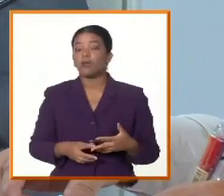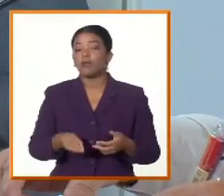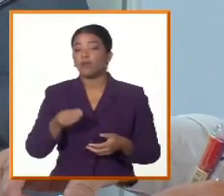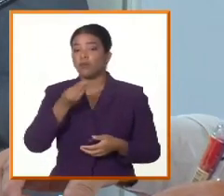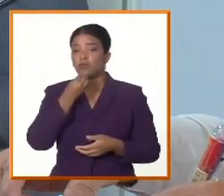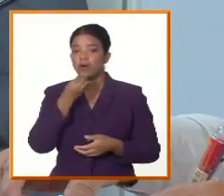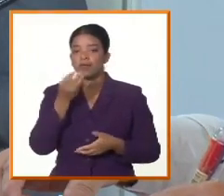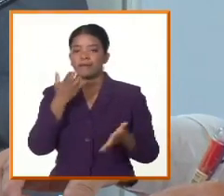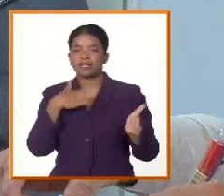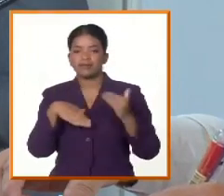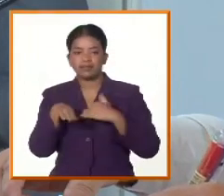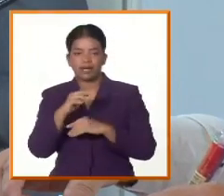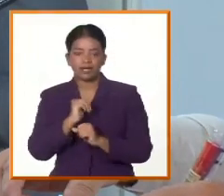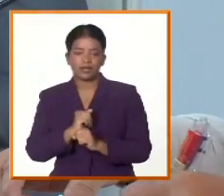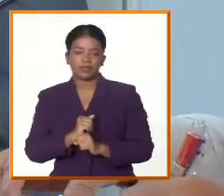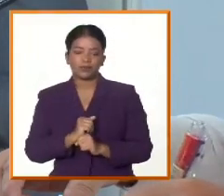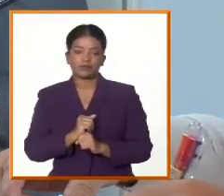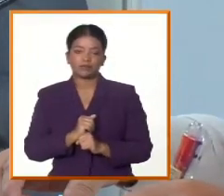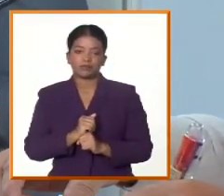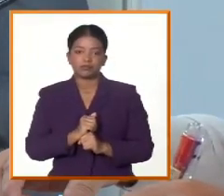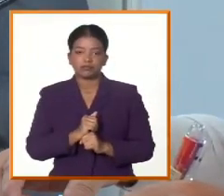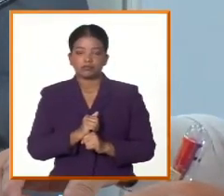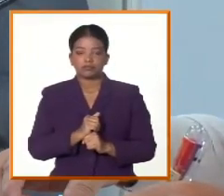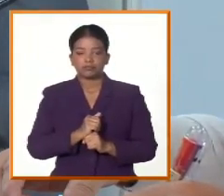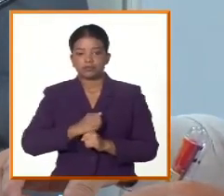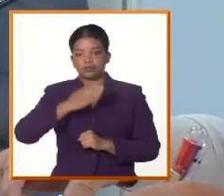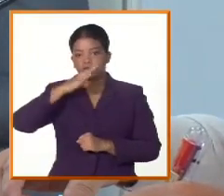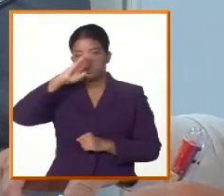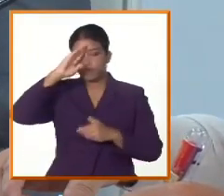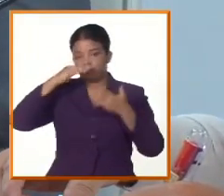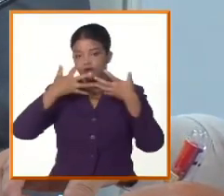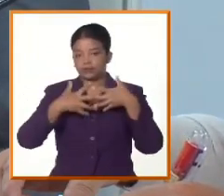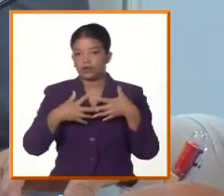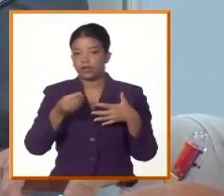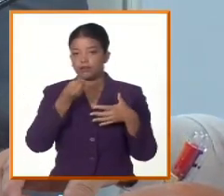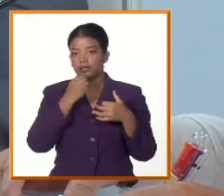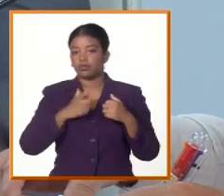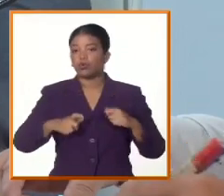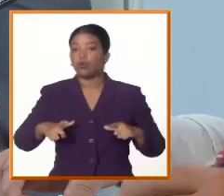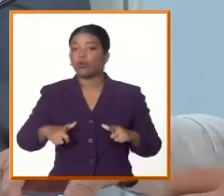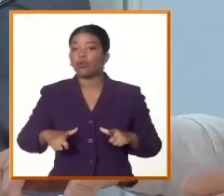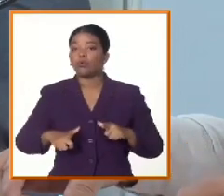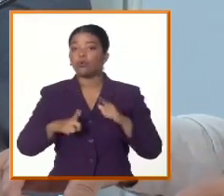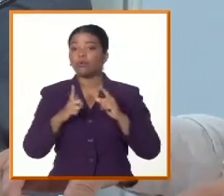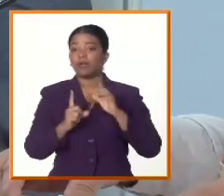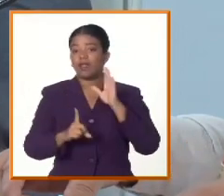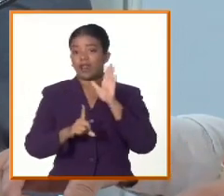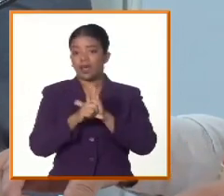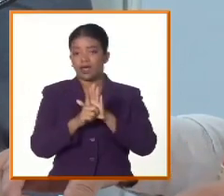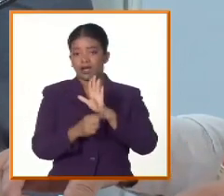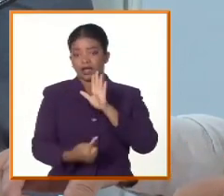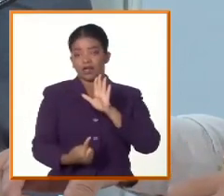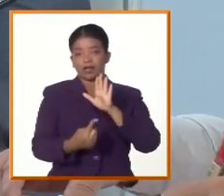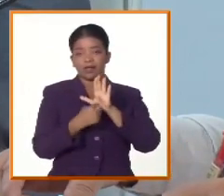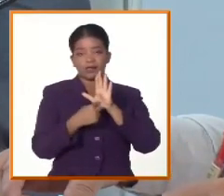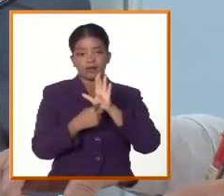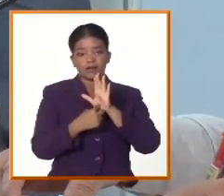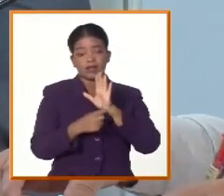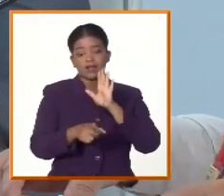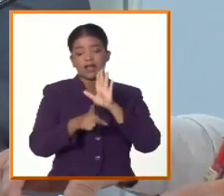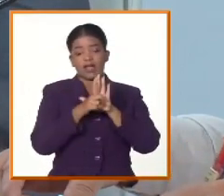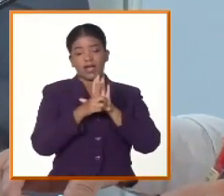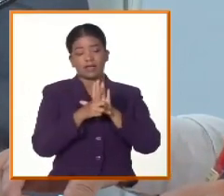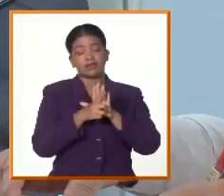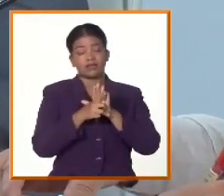a todos los actores en Cuba que trabajan en materia de producción de alimentos para cumplir con esa ley con esa importante ley